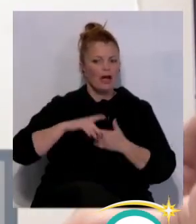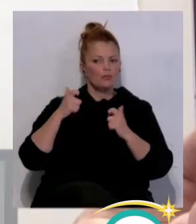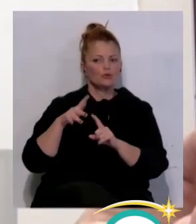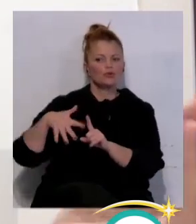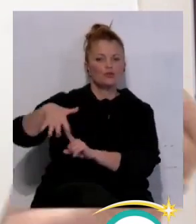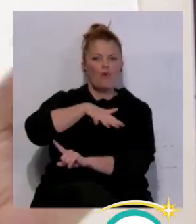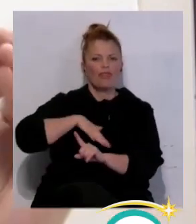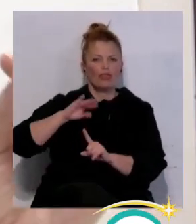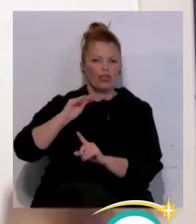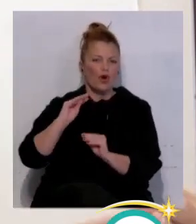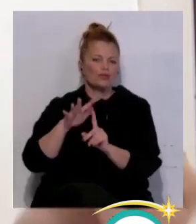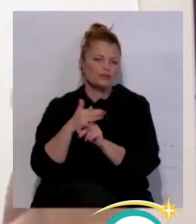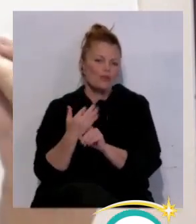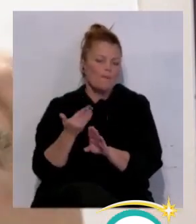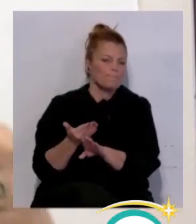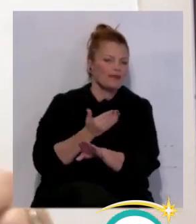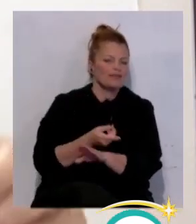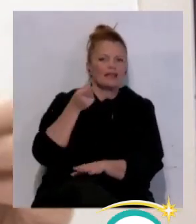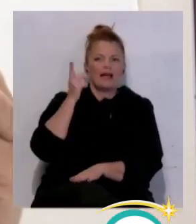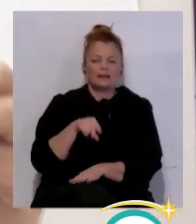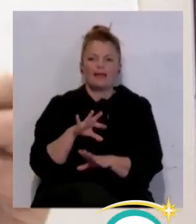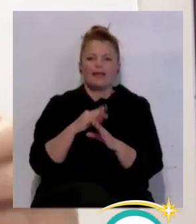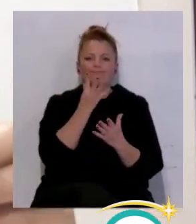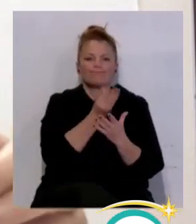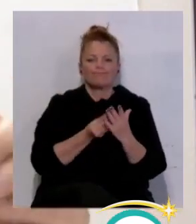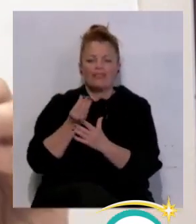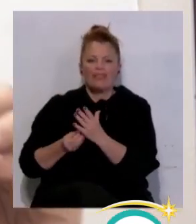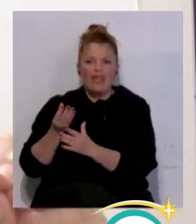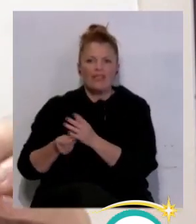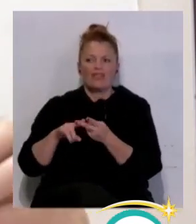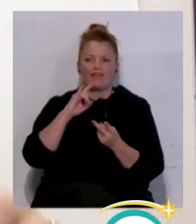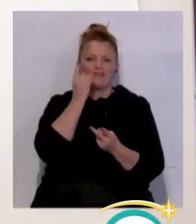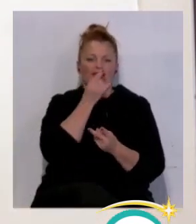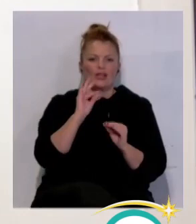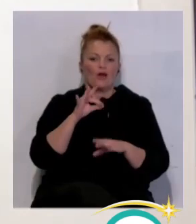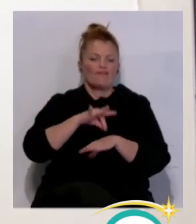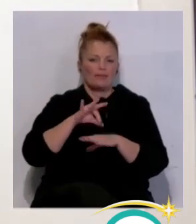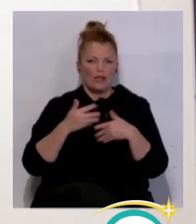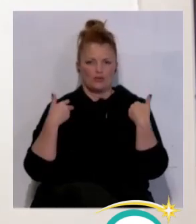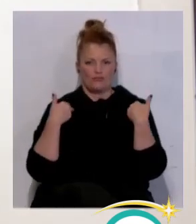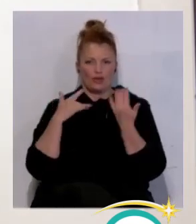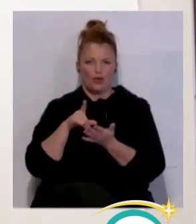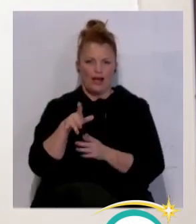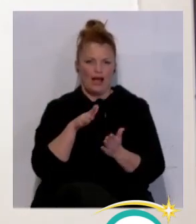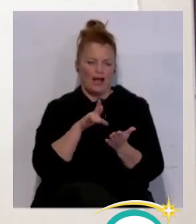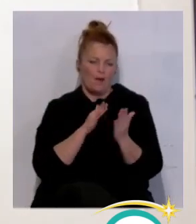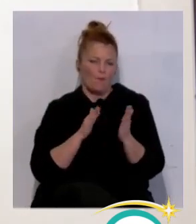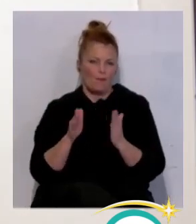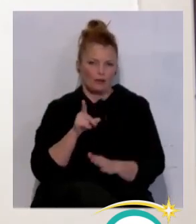situación previa y también por la incidencia que haya tenido la enfermedad que ha sufrido en ese momento.